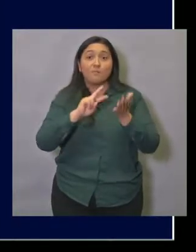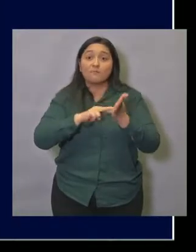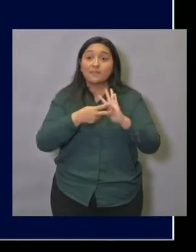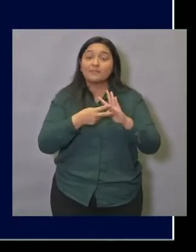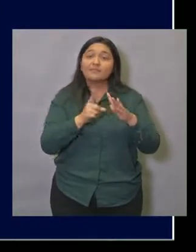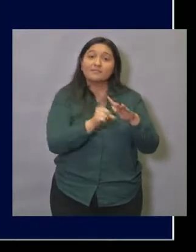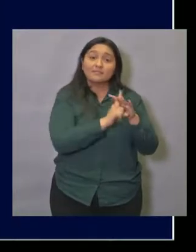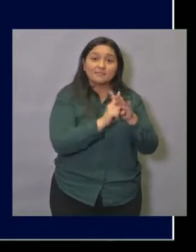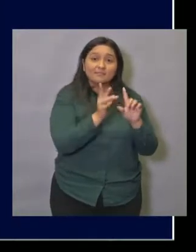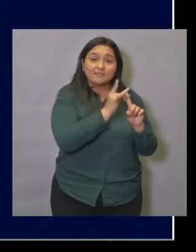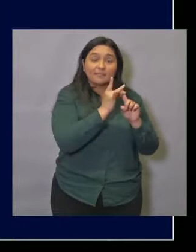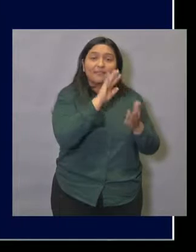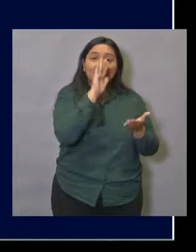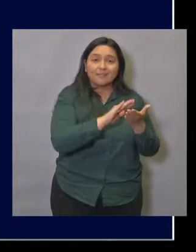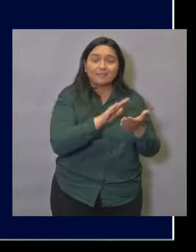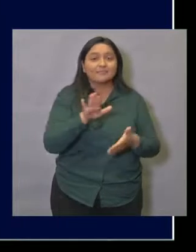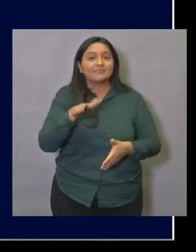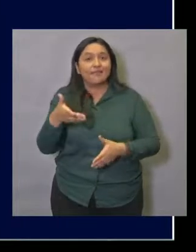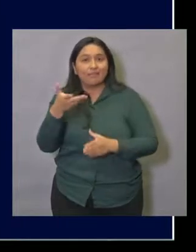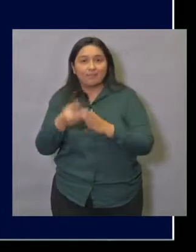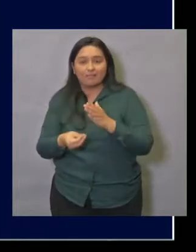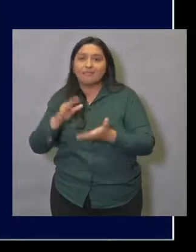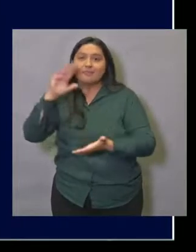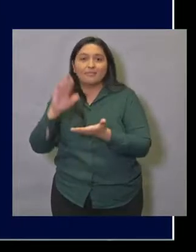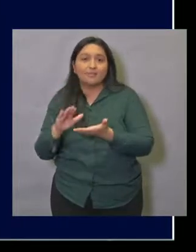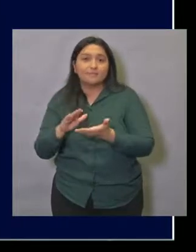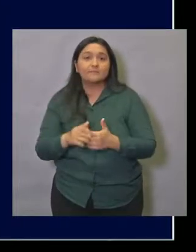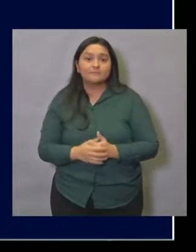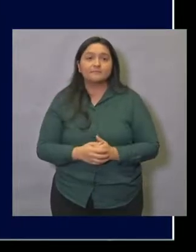muertes. Next slide, please.